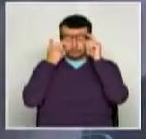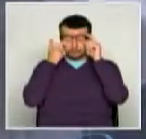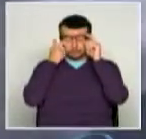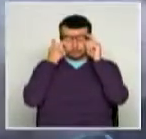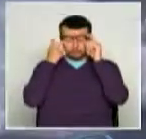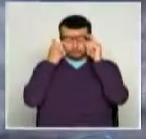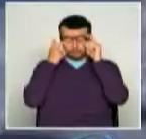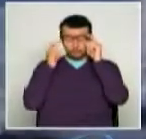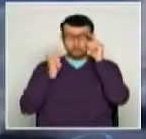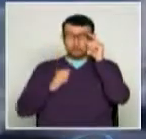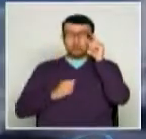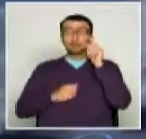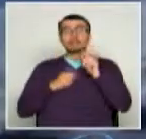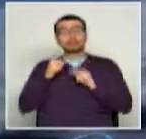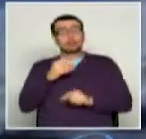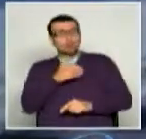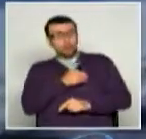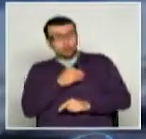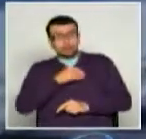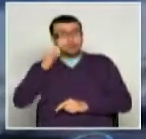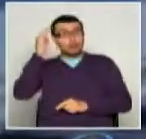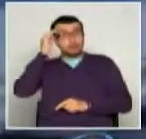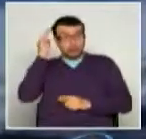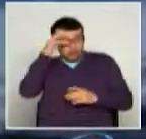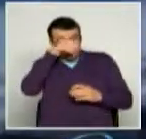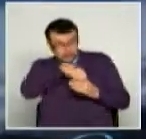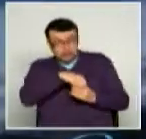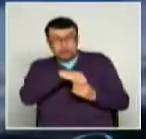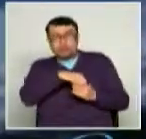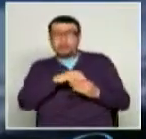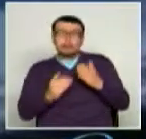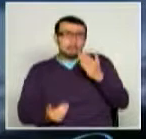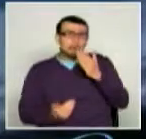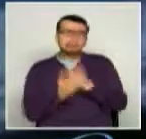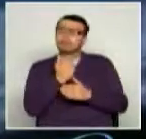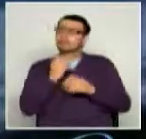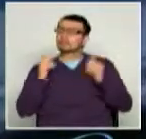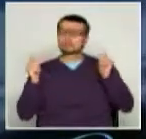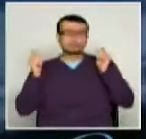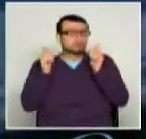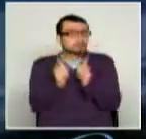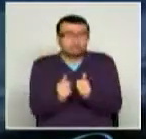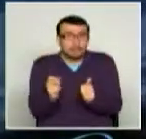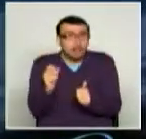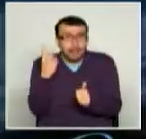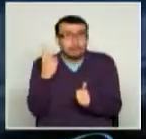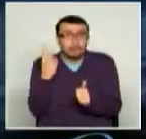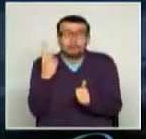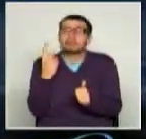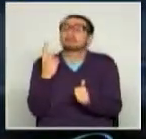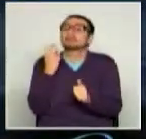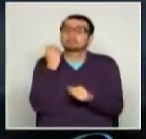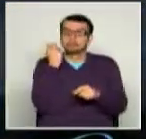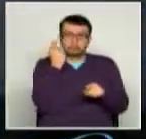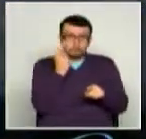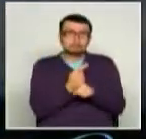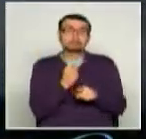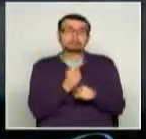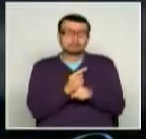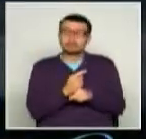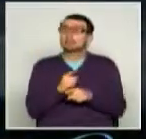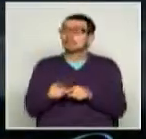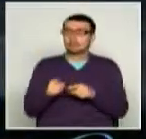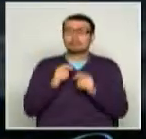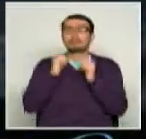Donde quiera que se encuentren tu corazón y tu mente, al comienzo de una relación, allí es donde estarán